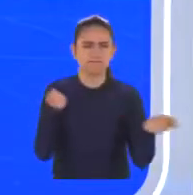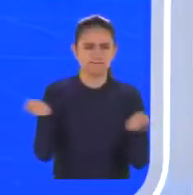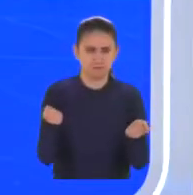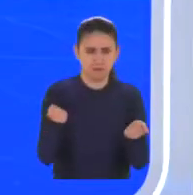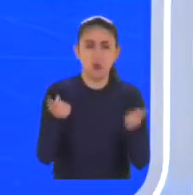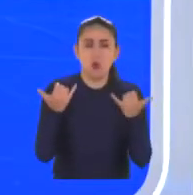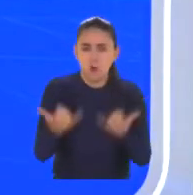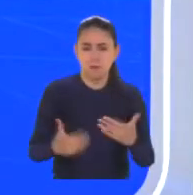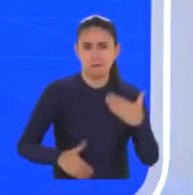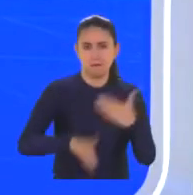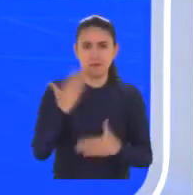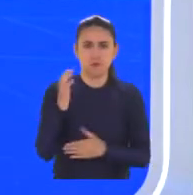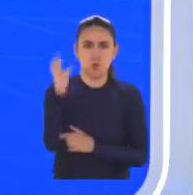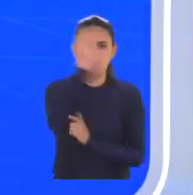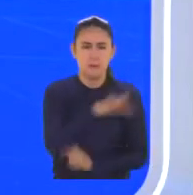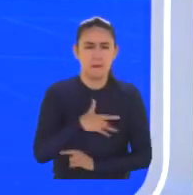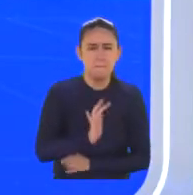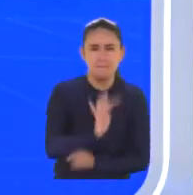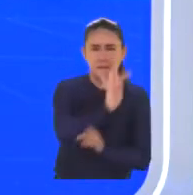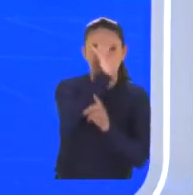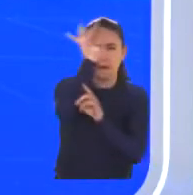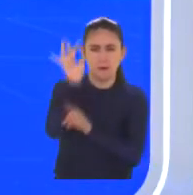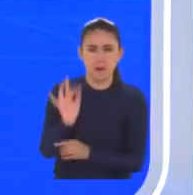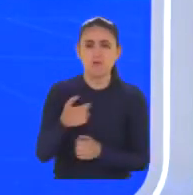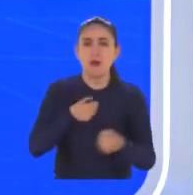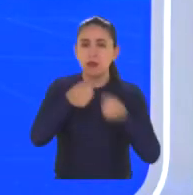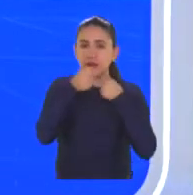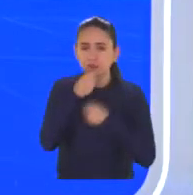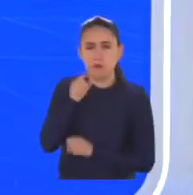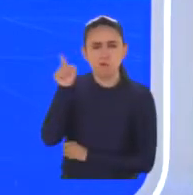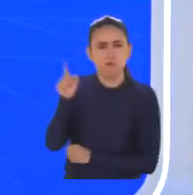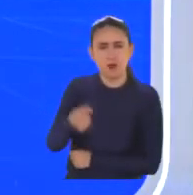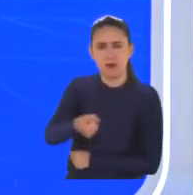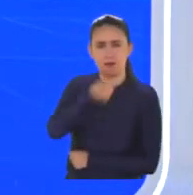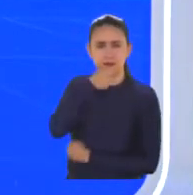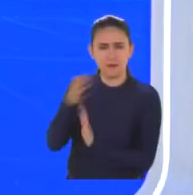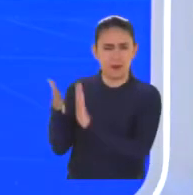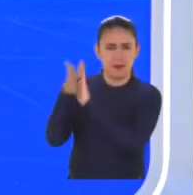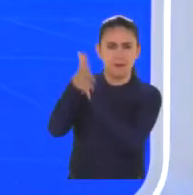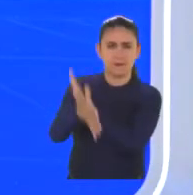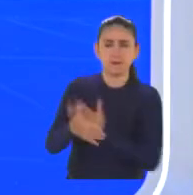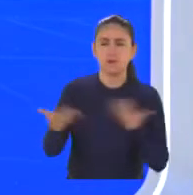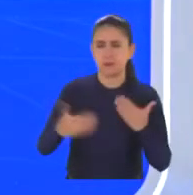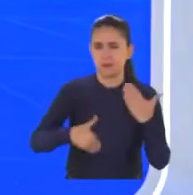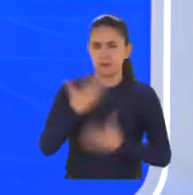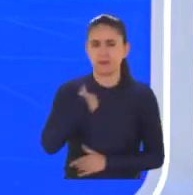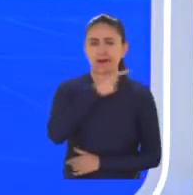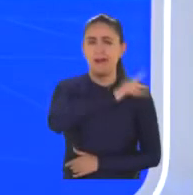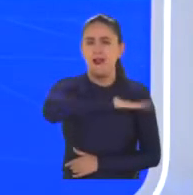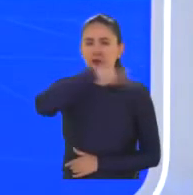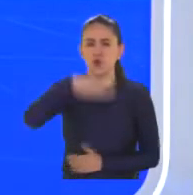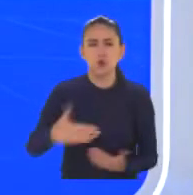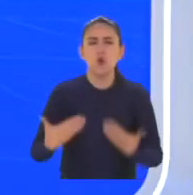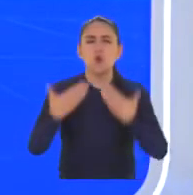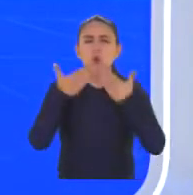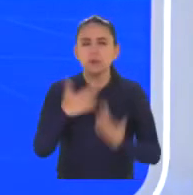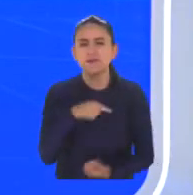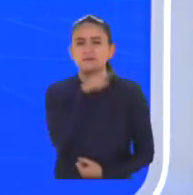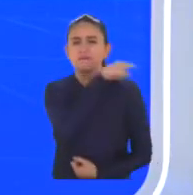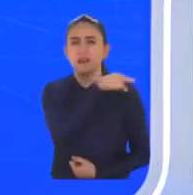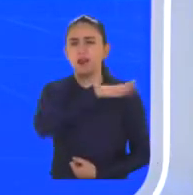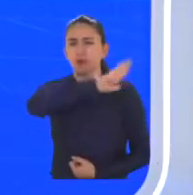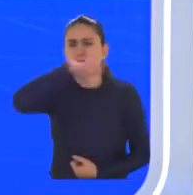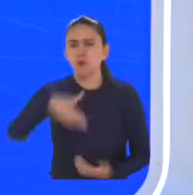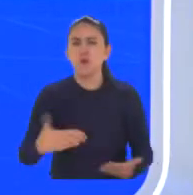Vamos a hacer un recorrido precisamente con nuestros corresponsales y comenzamos en Antioquia. Sara Gudelo, ¿cómo están desplegadas las autoridades